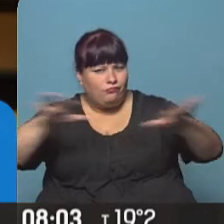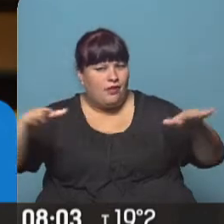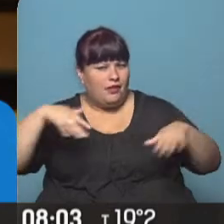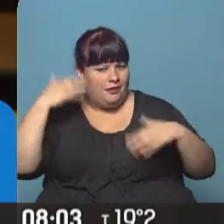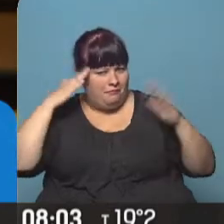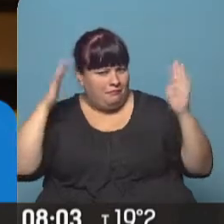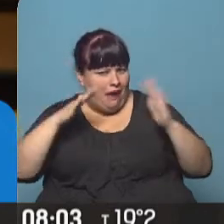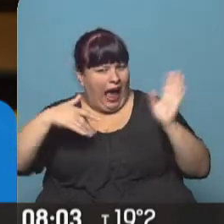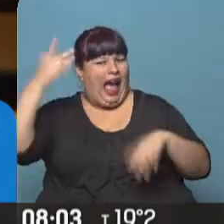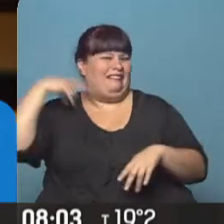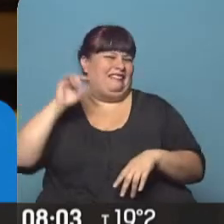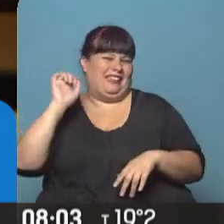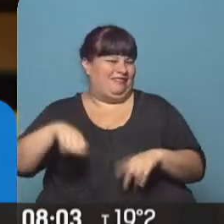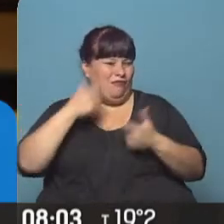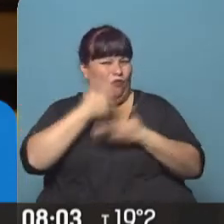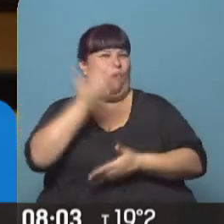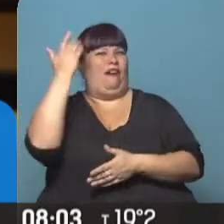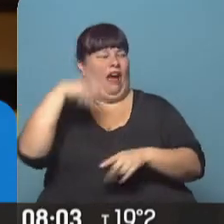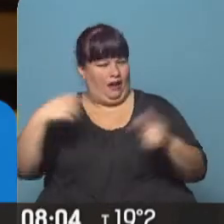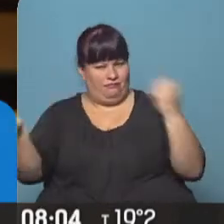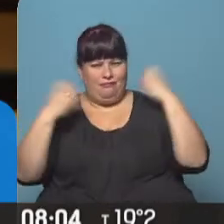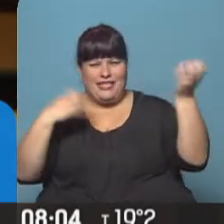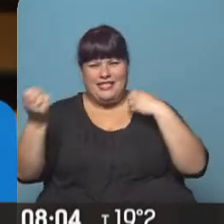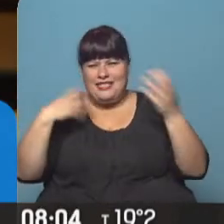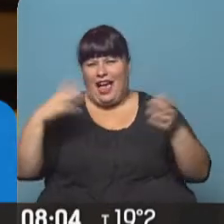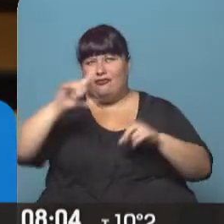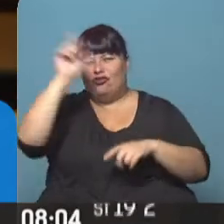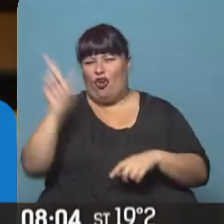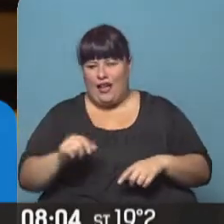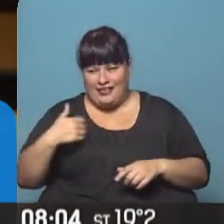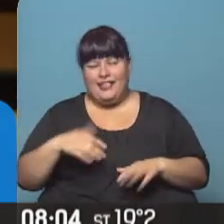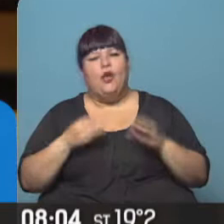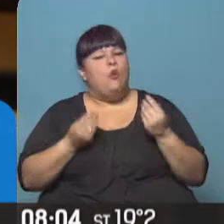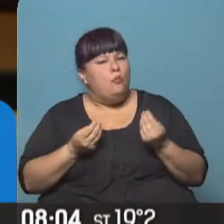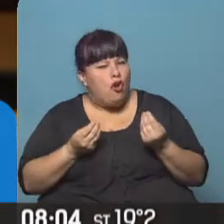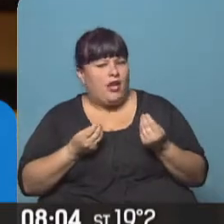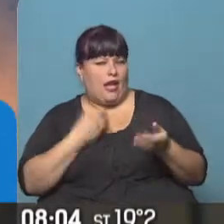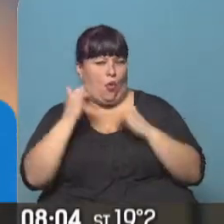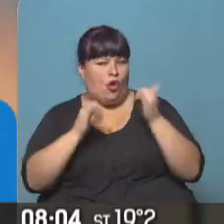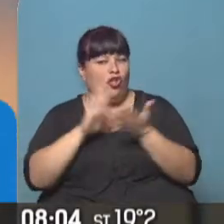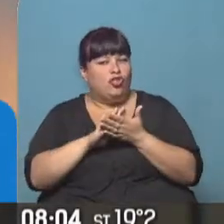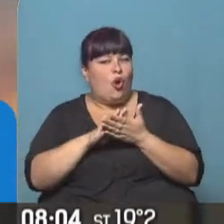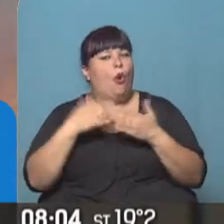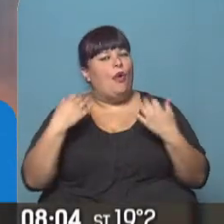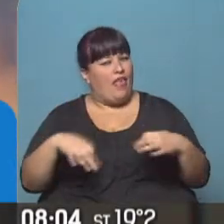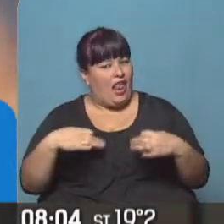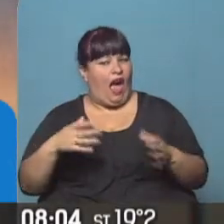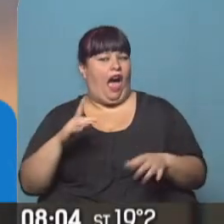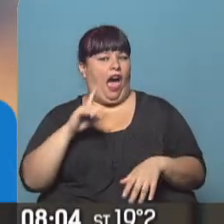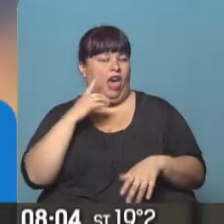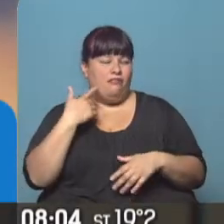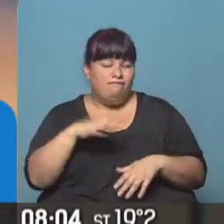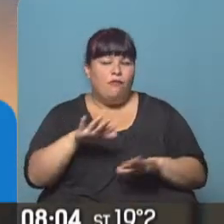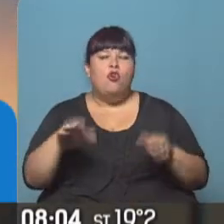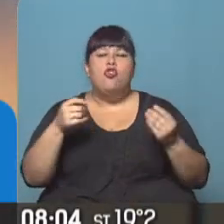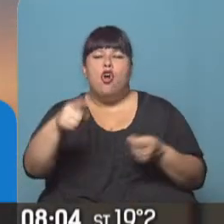más fuerte de lo que había sido en su momento cuando la publicaron y me llegaron mensajes de todo el país. ¿Pero por qué? Porque habla de la vulnerabilidad, en definitiva, y